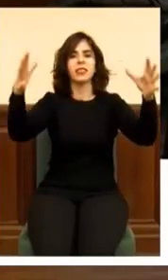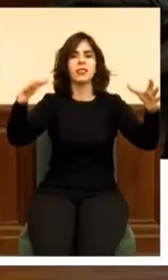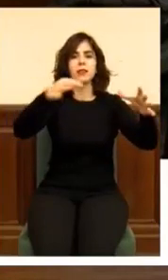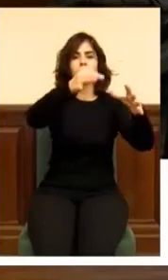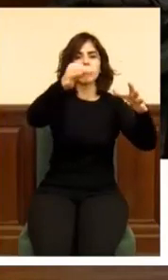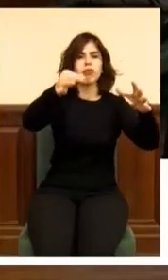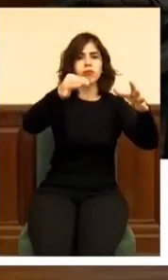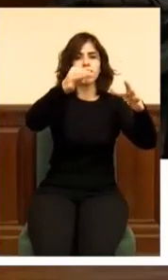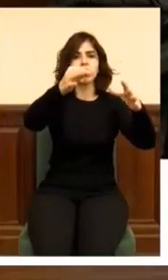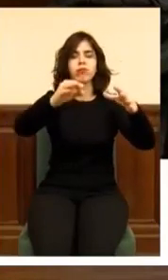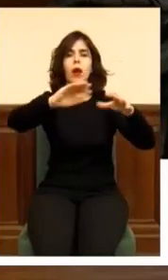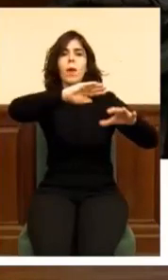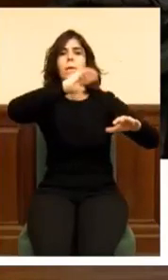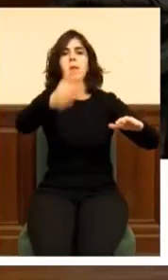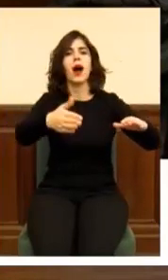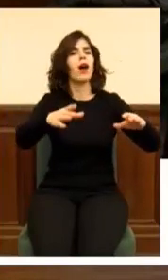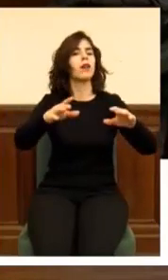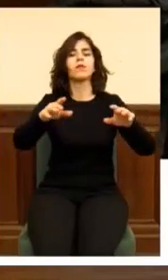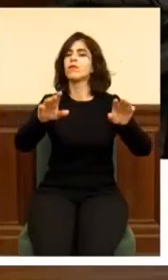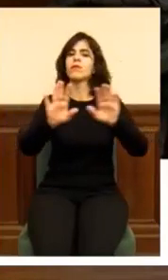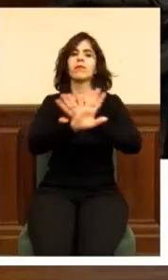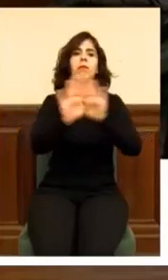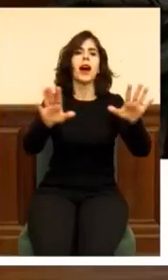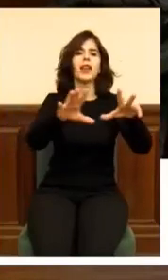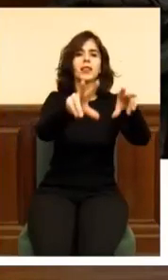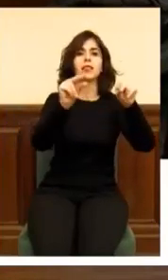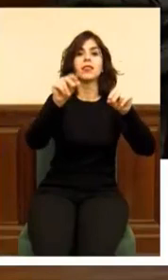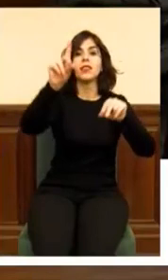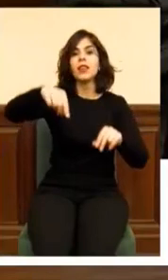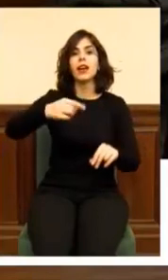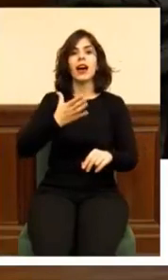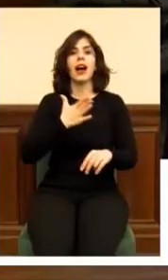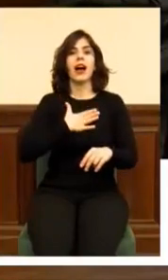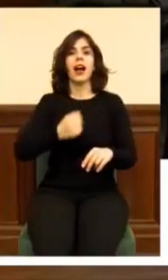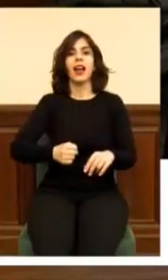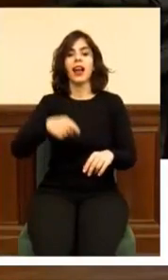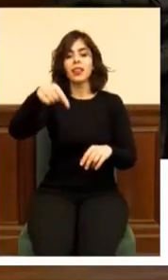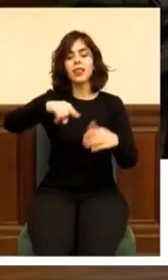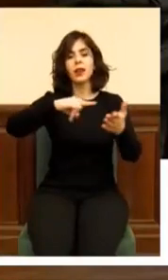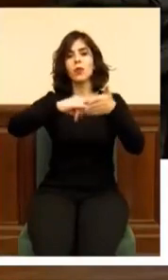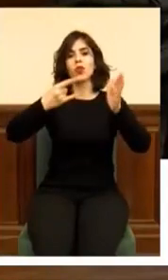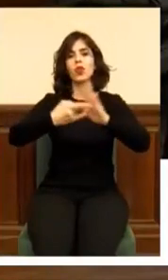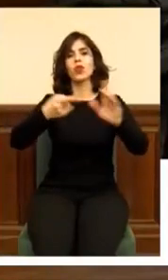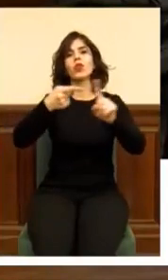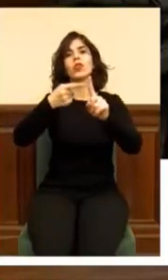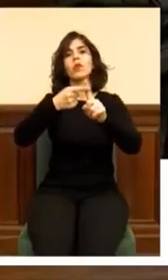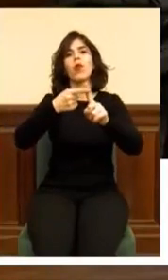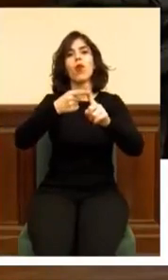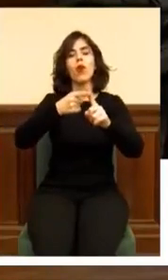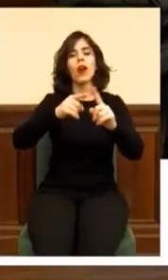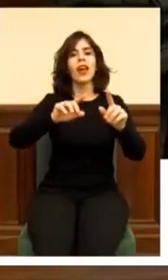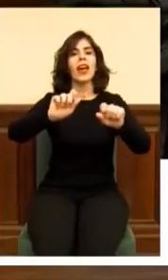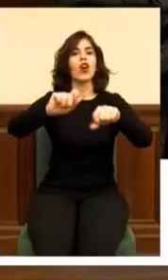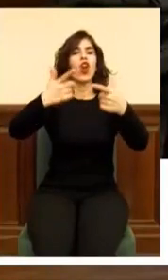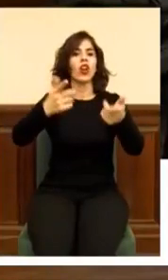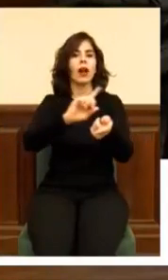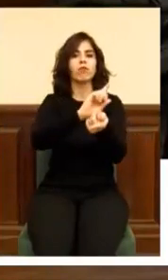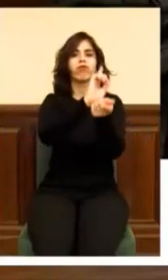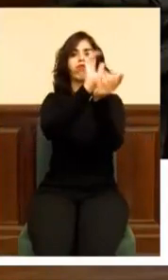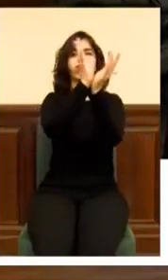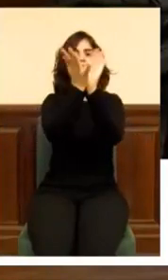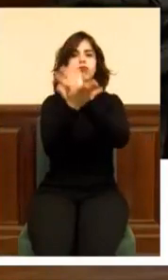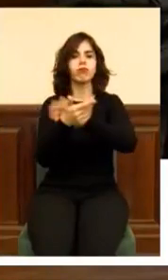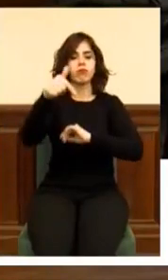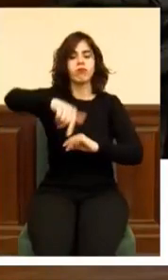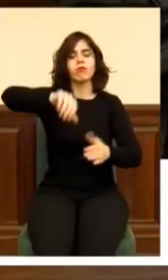Alcaldes y a tener un proyecto orientado hacia la transición ecológica en